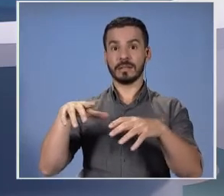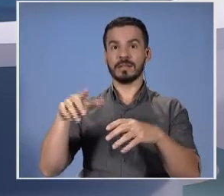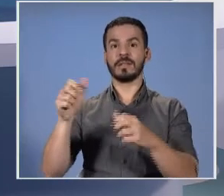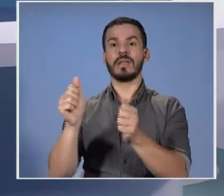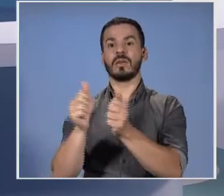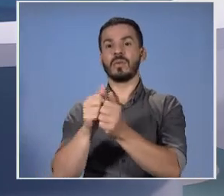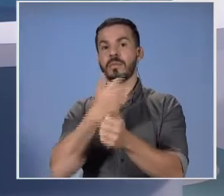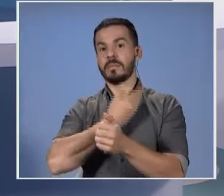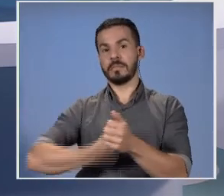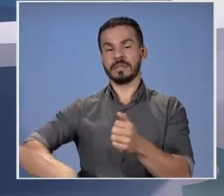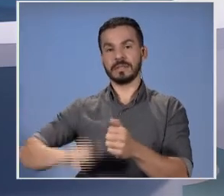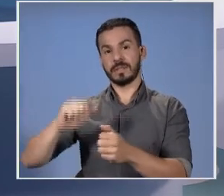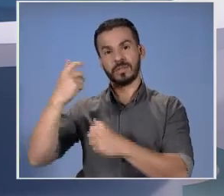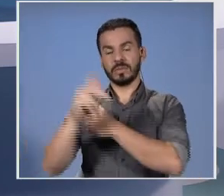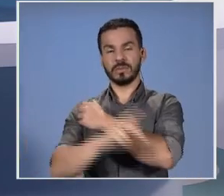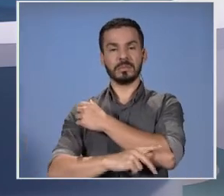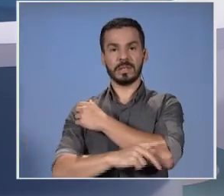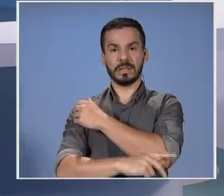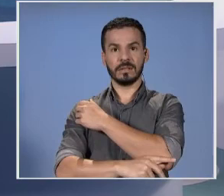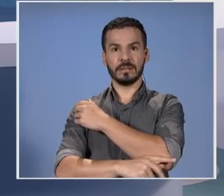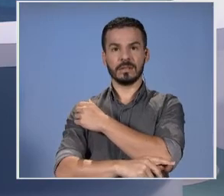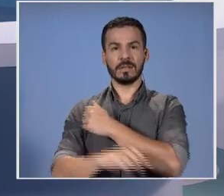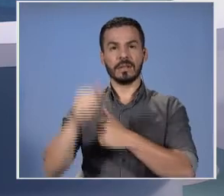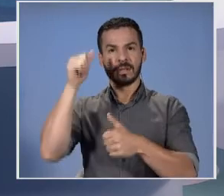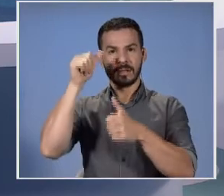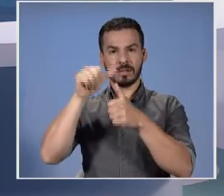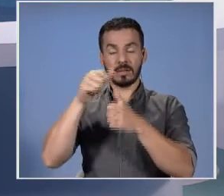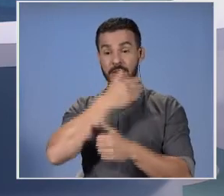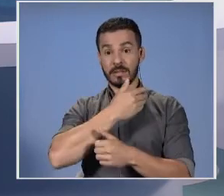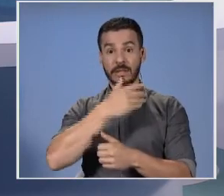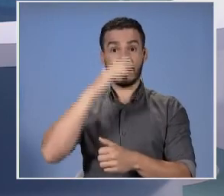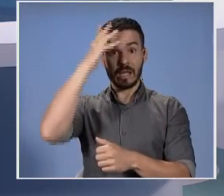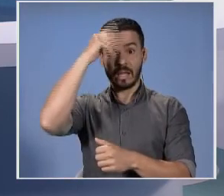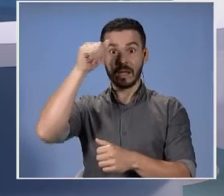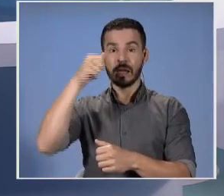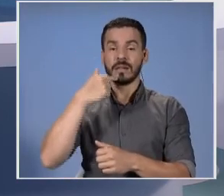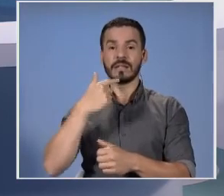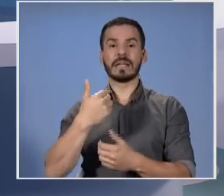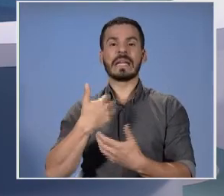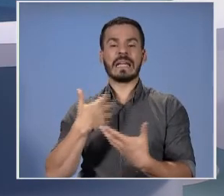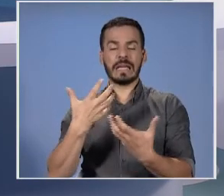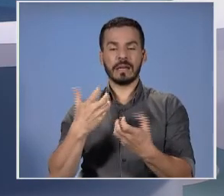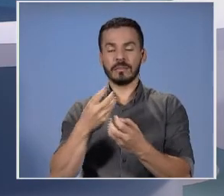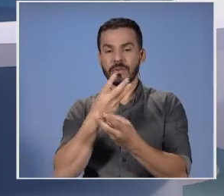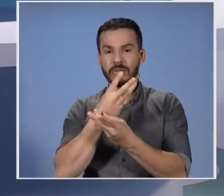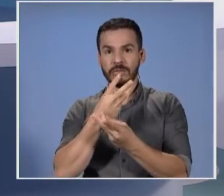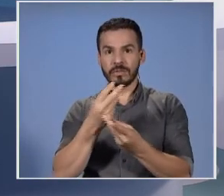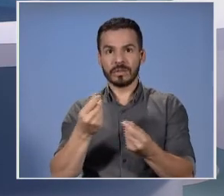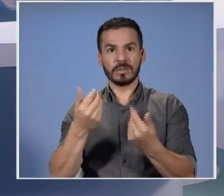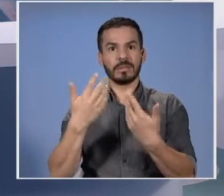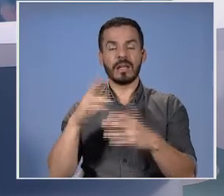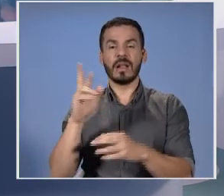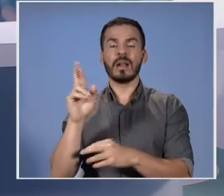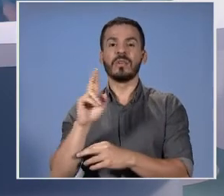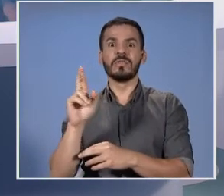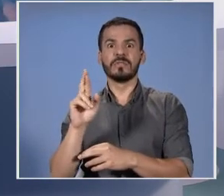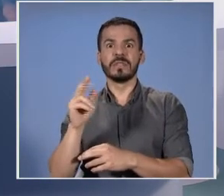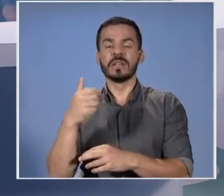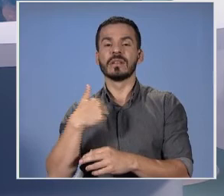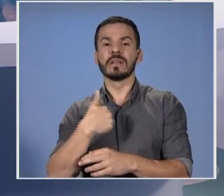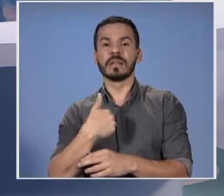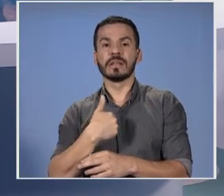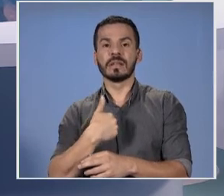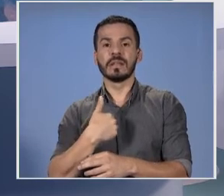Estado. Recordando también que el presidente fue muy enfático en debemos resolver de una vez por todas los riesgos que conlleva el